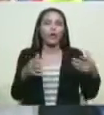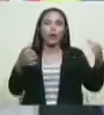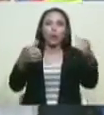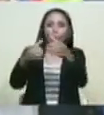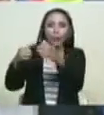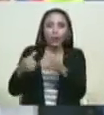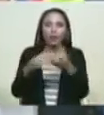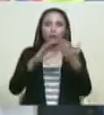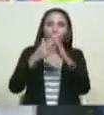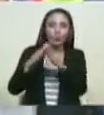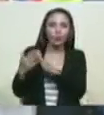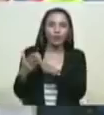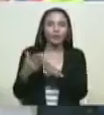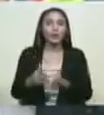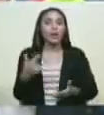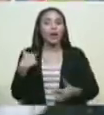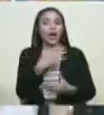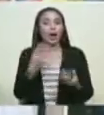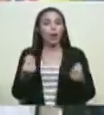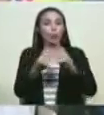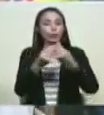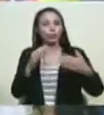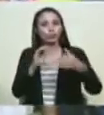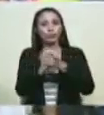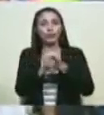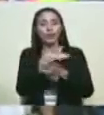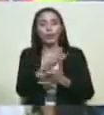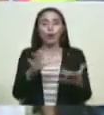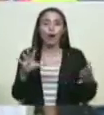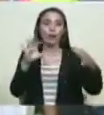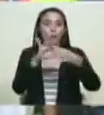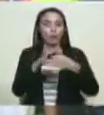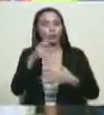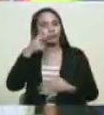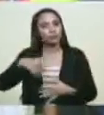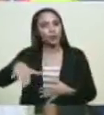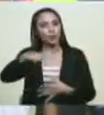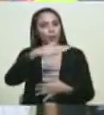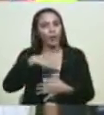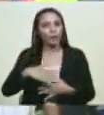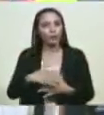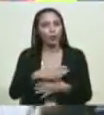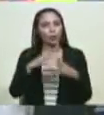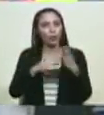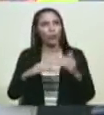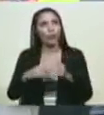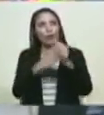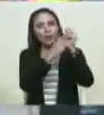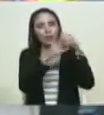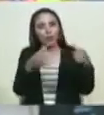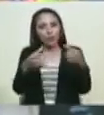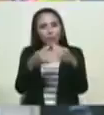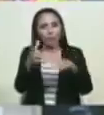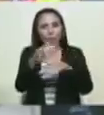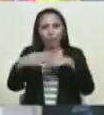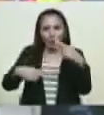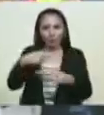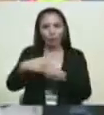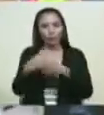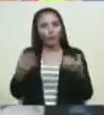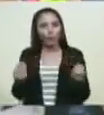comunales deben estar de la mano de ustedes y ustedes de las manos de los líderes populares.